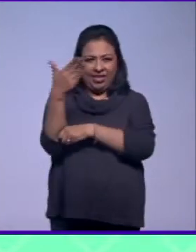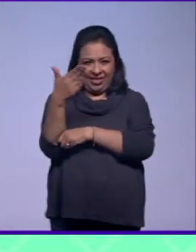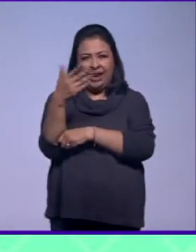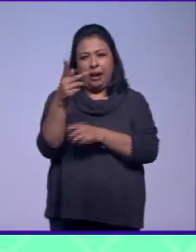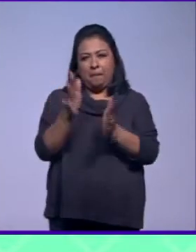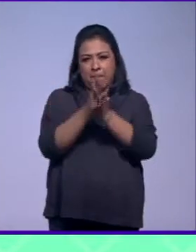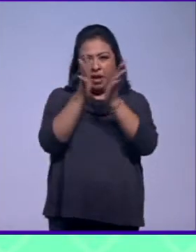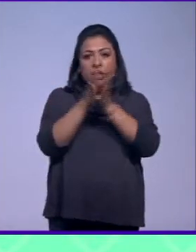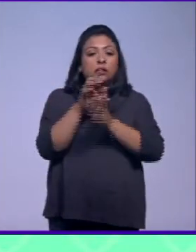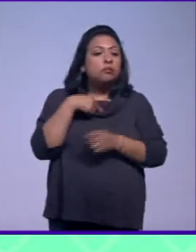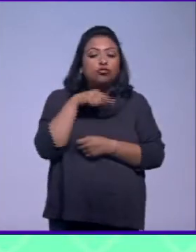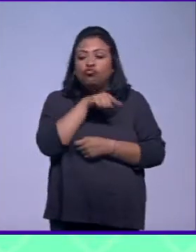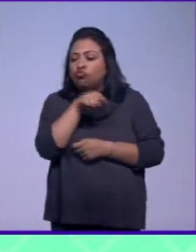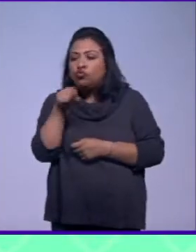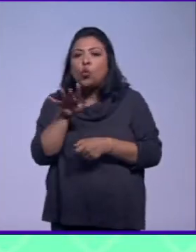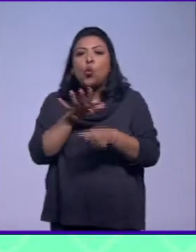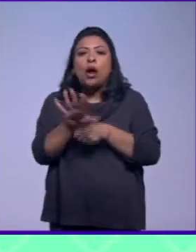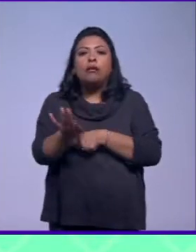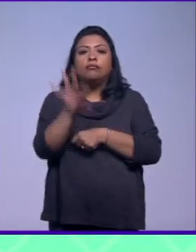participantes